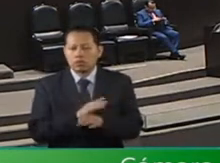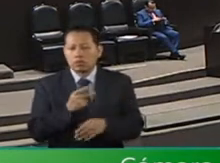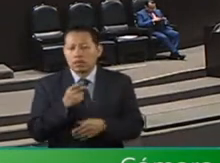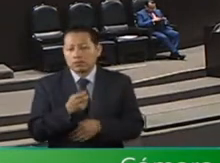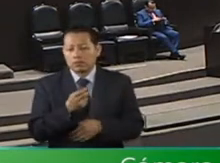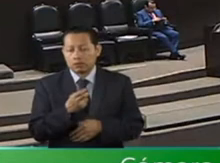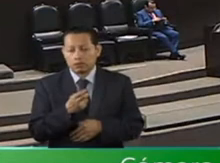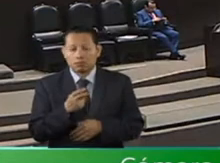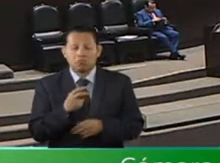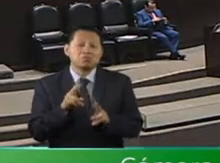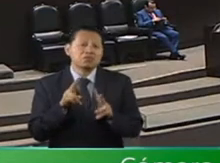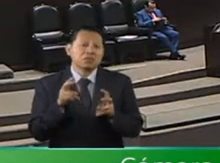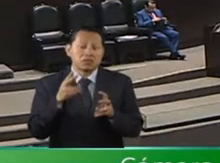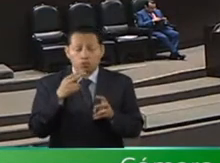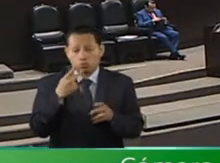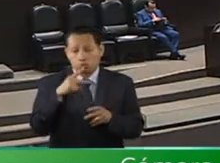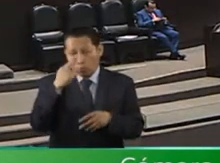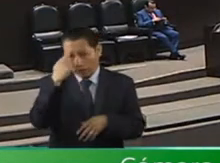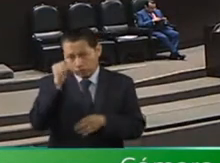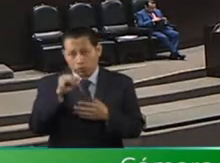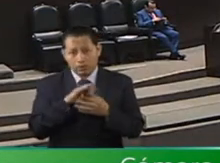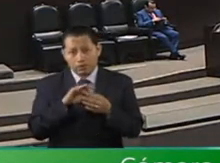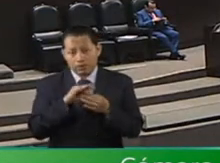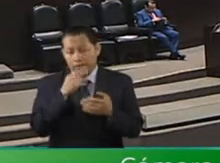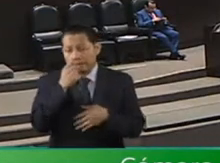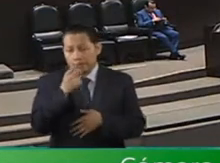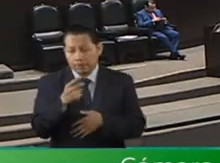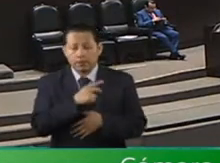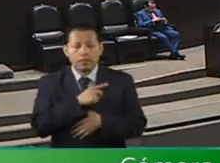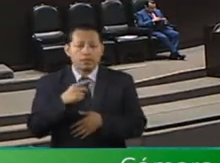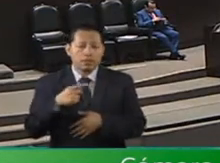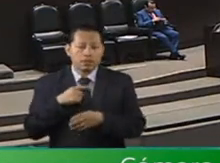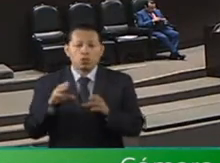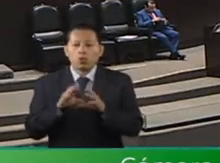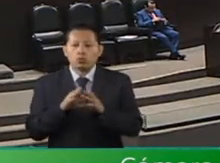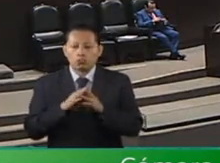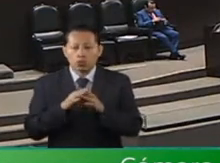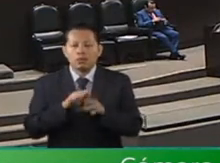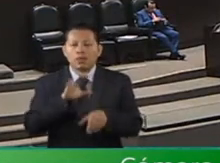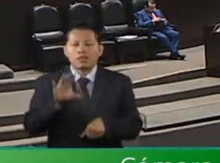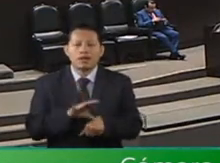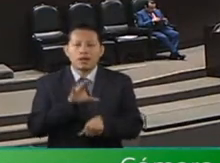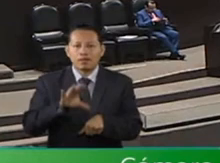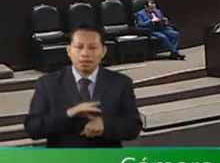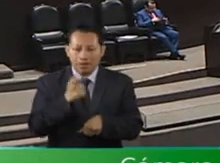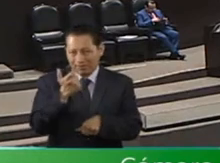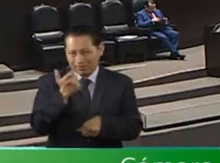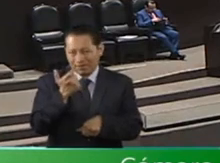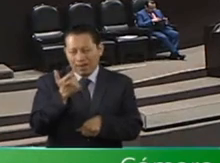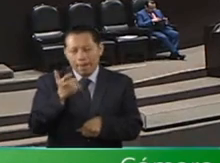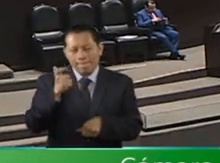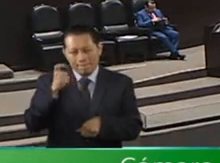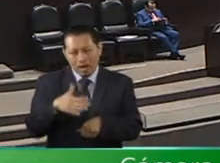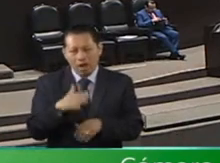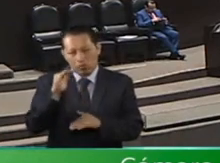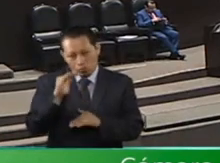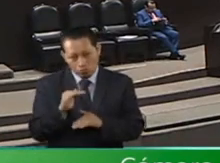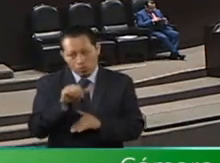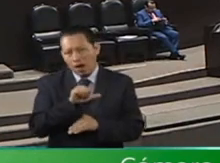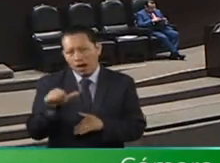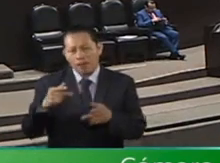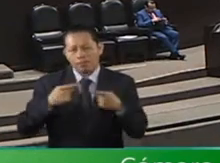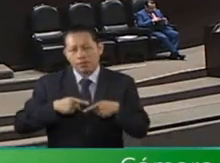poniendo como argumento de que se debe garantizar el abasto de energía a precio bajo para las y los